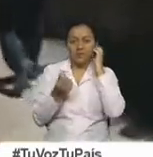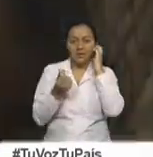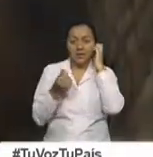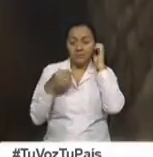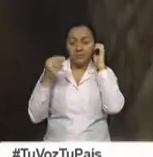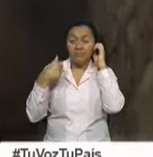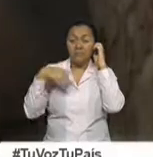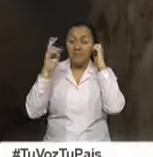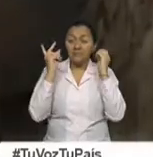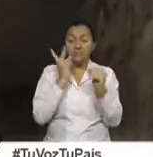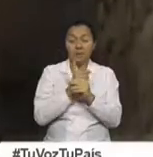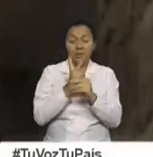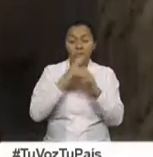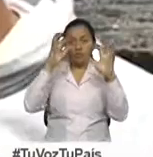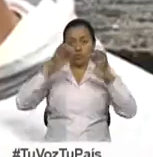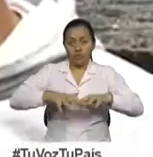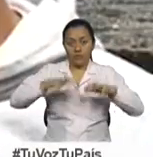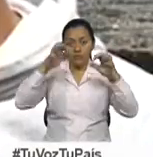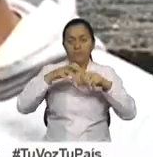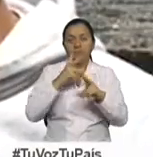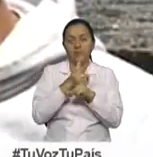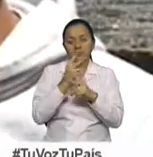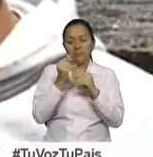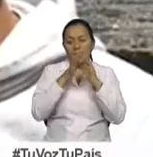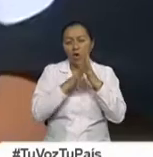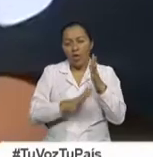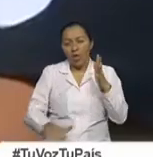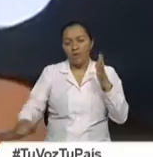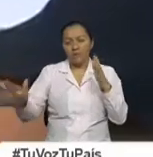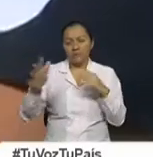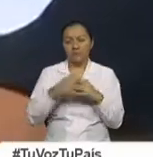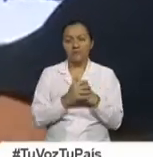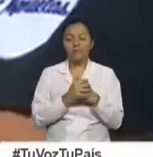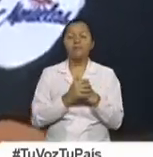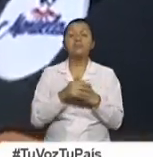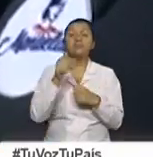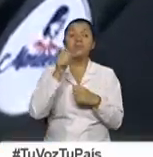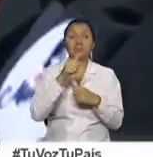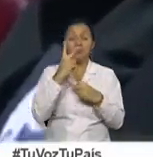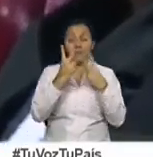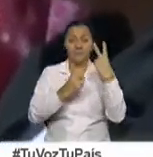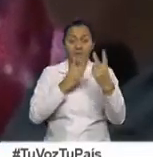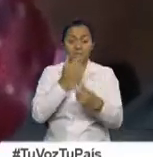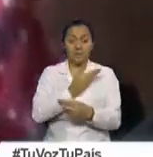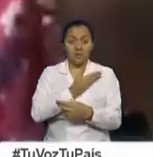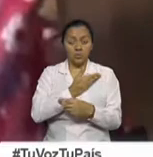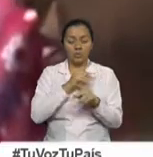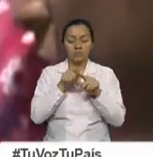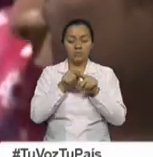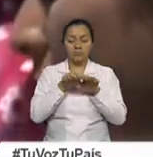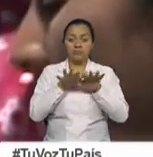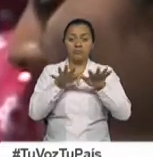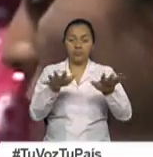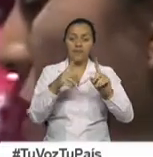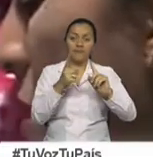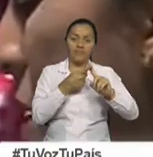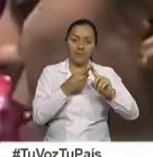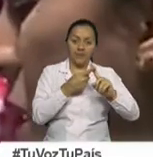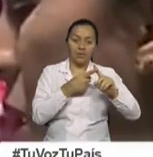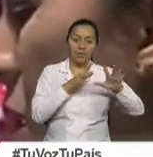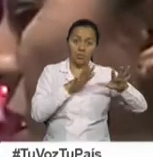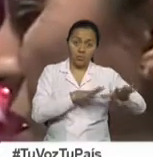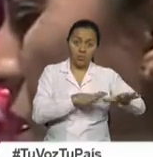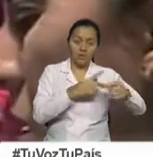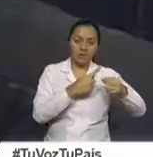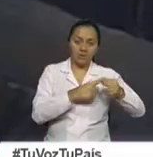llueve es más peligroso porque puro lodo se hace. Estas visitas se extenderán en una primera etapa a Guayaquil